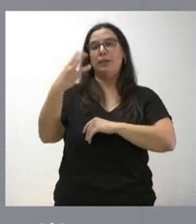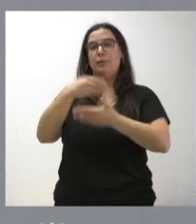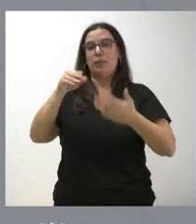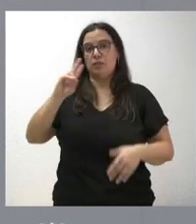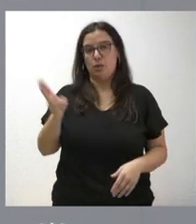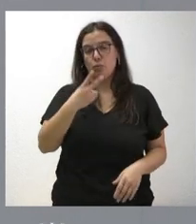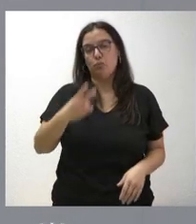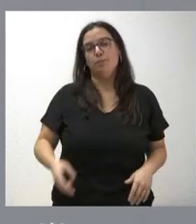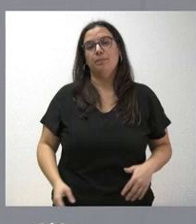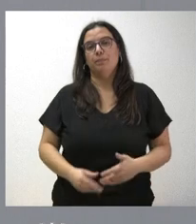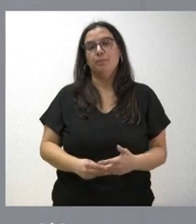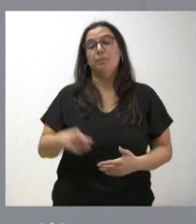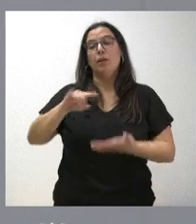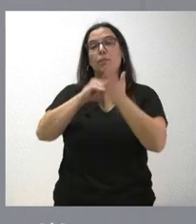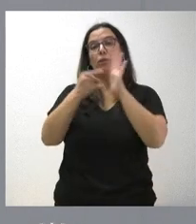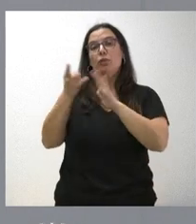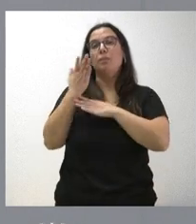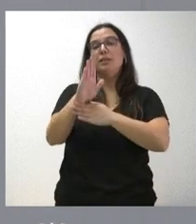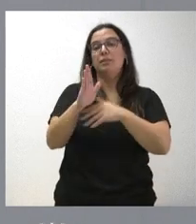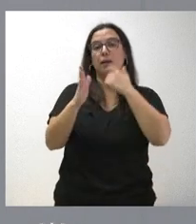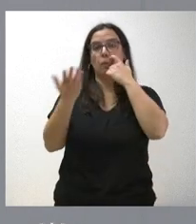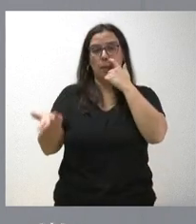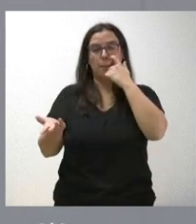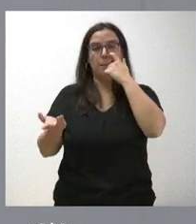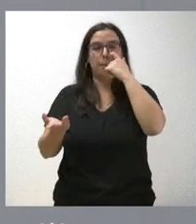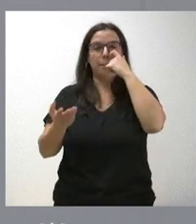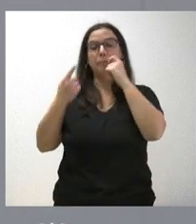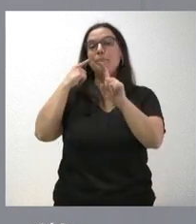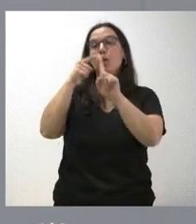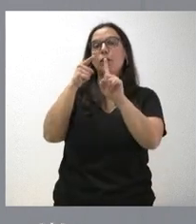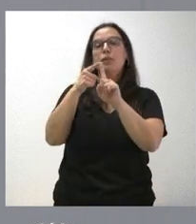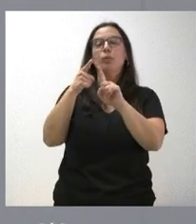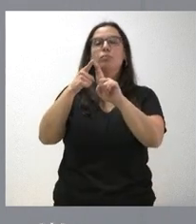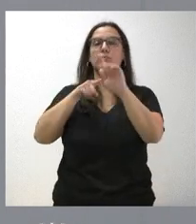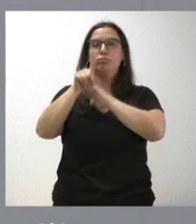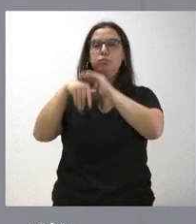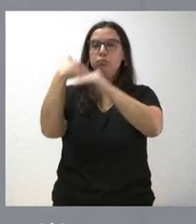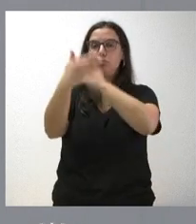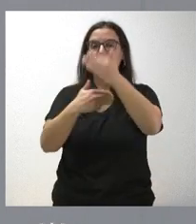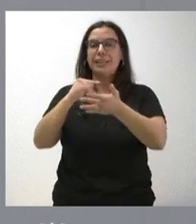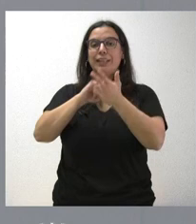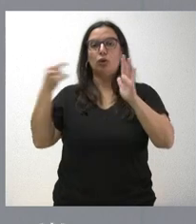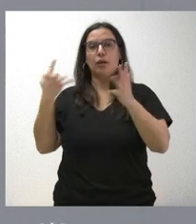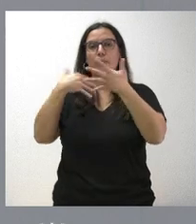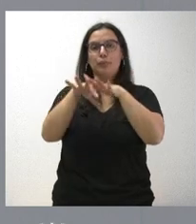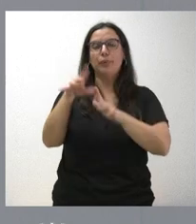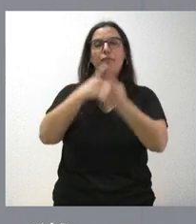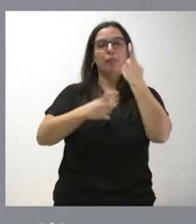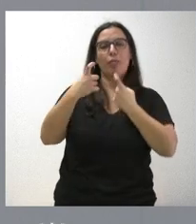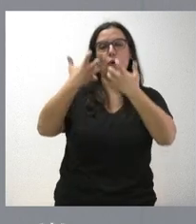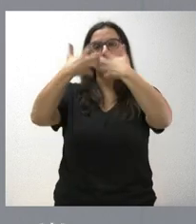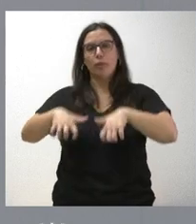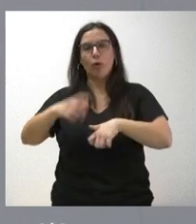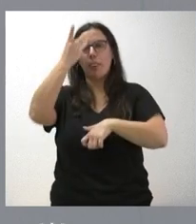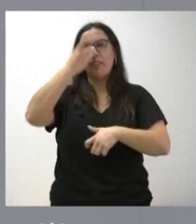euros el proyecto se ha presentado con el objetivo de avanzar en la integración de tecnologías de información automatización y